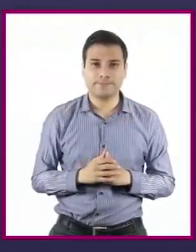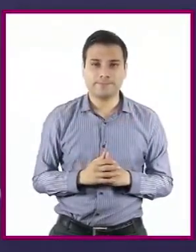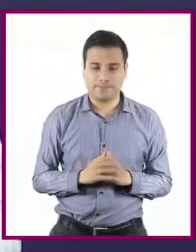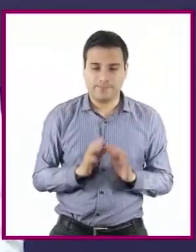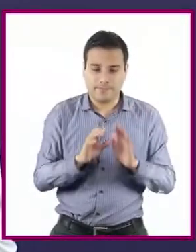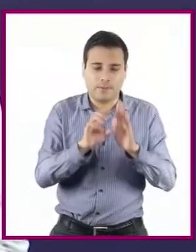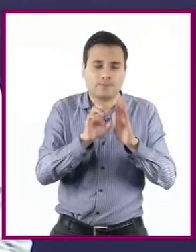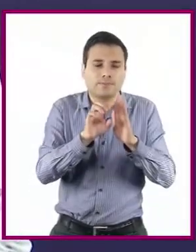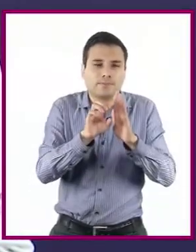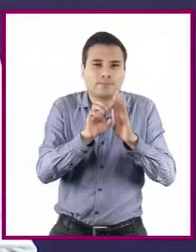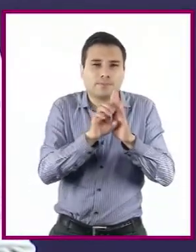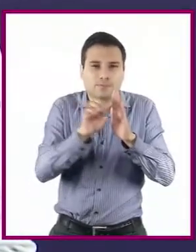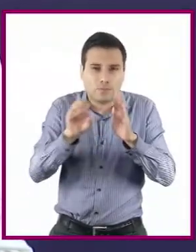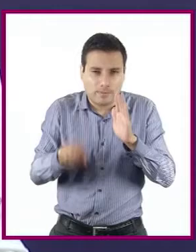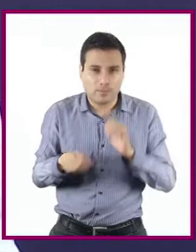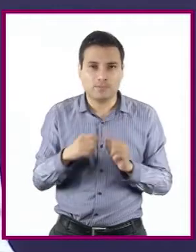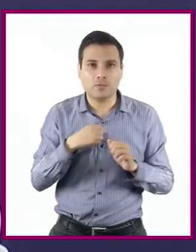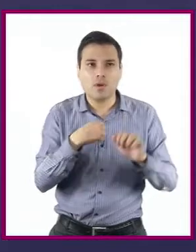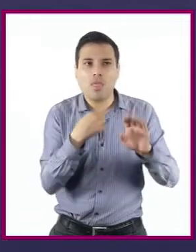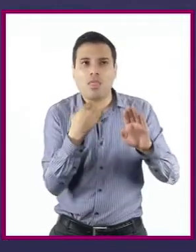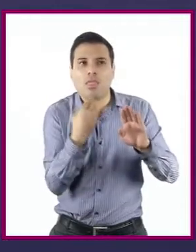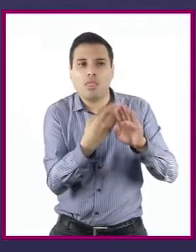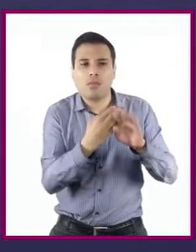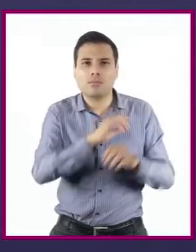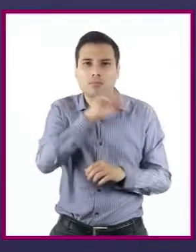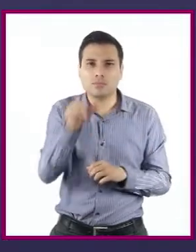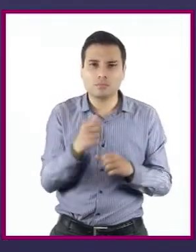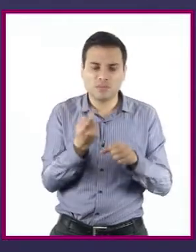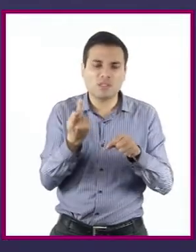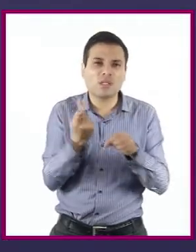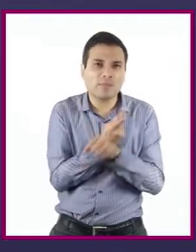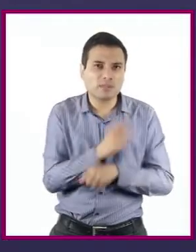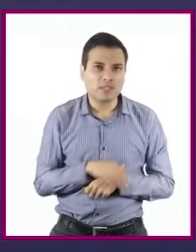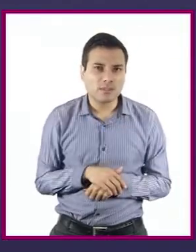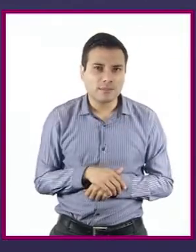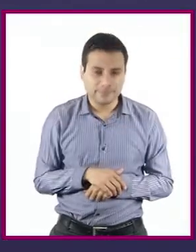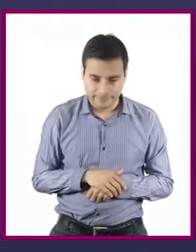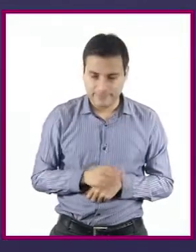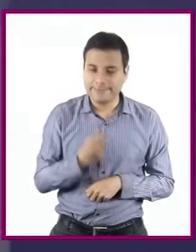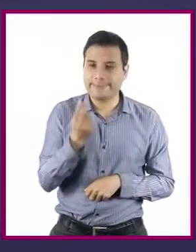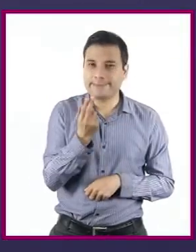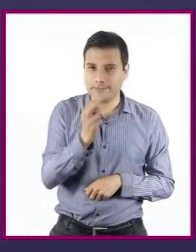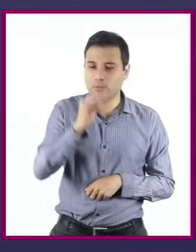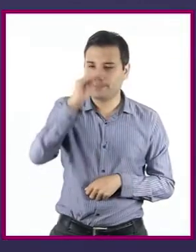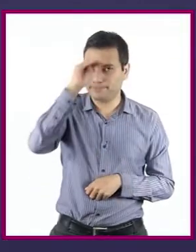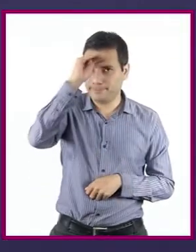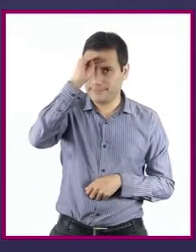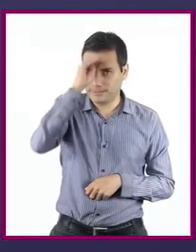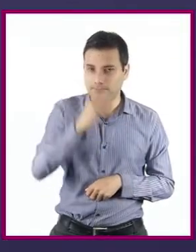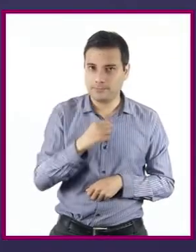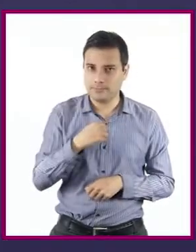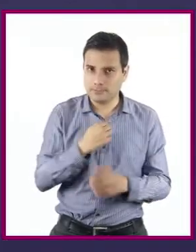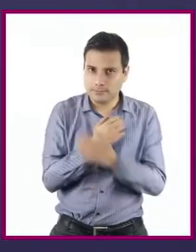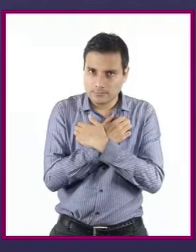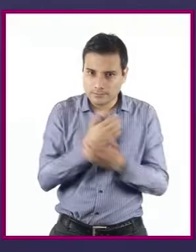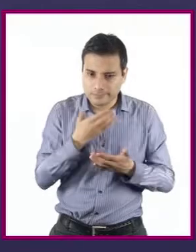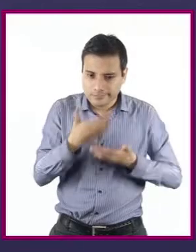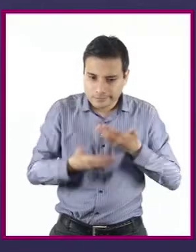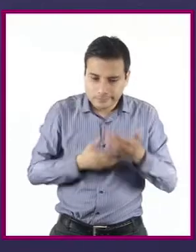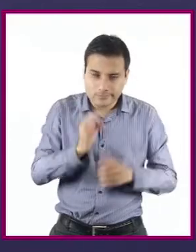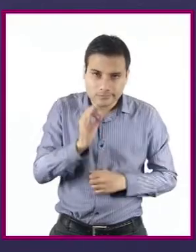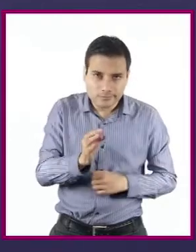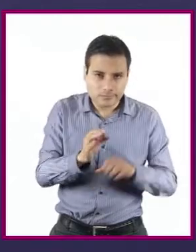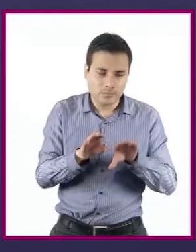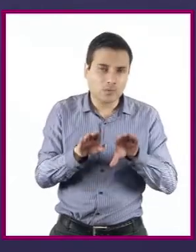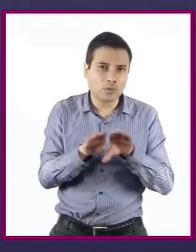en cuáles son las consecuencias de esta nueva forma de violencia. Es fundamental reflexionar desde una postura ética sobre los usos que hacemos